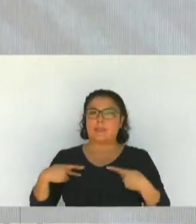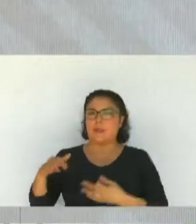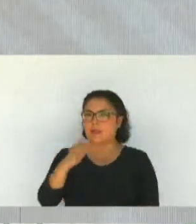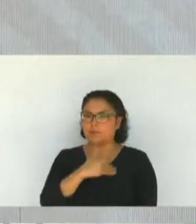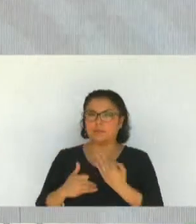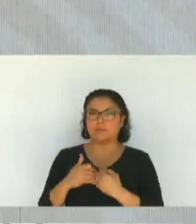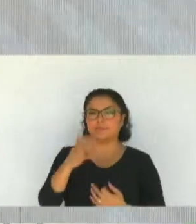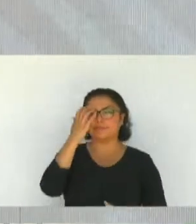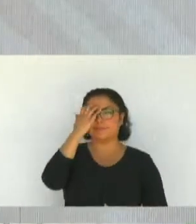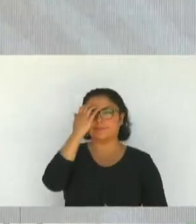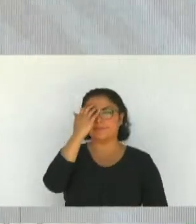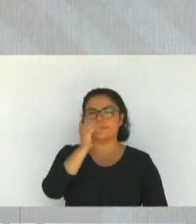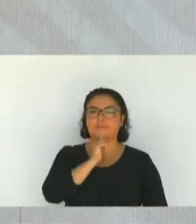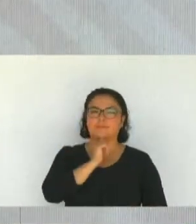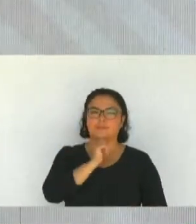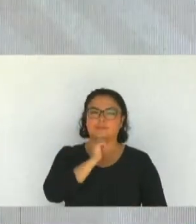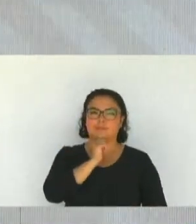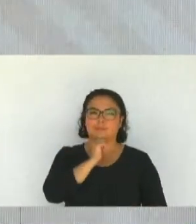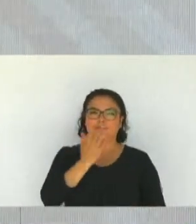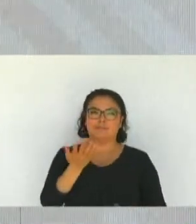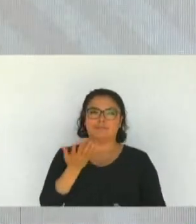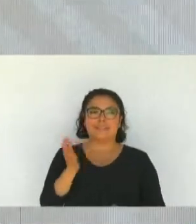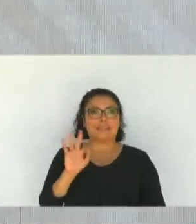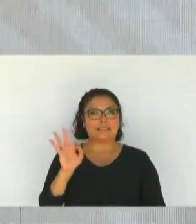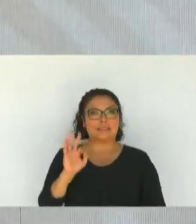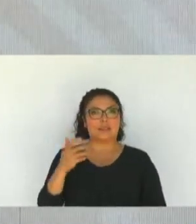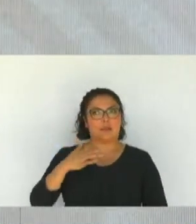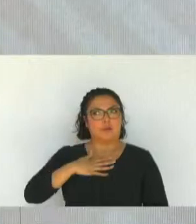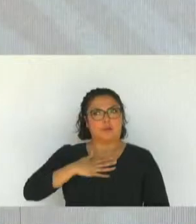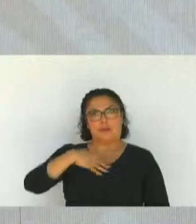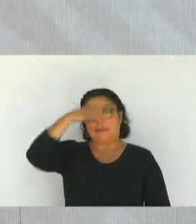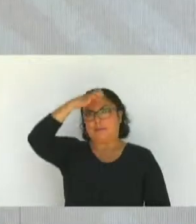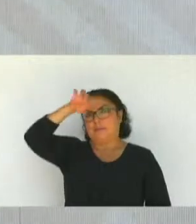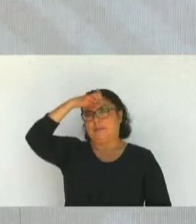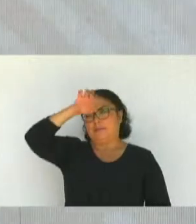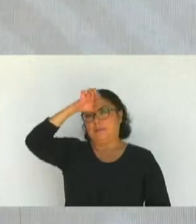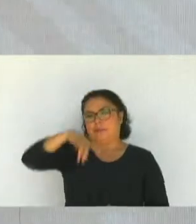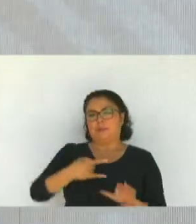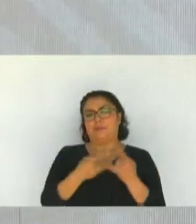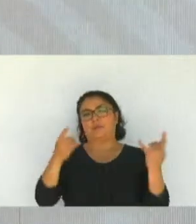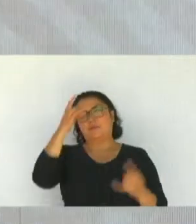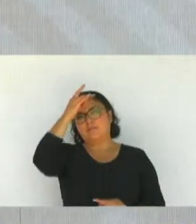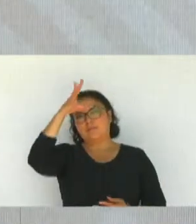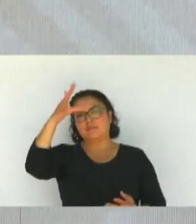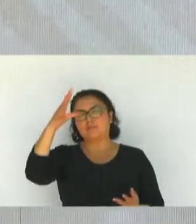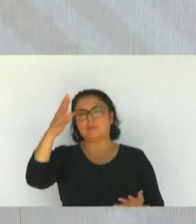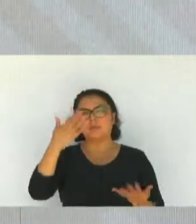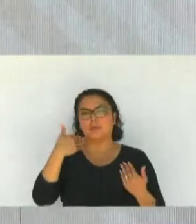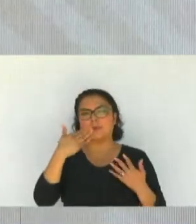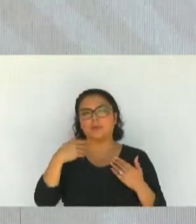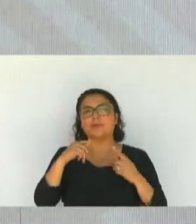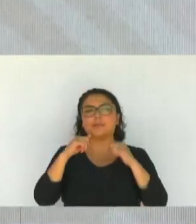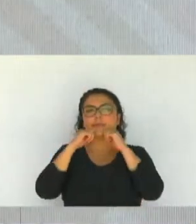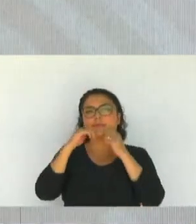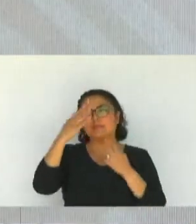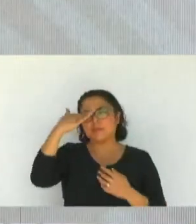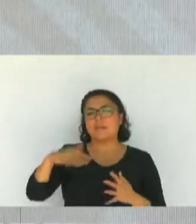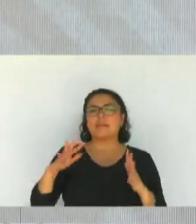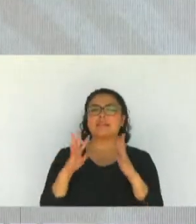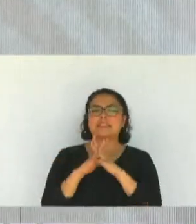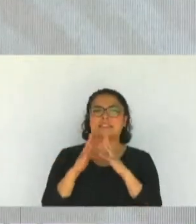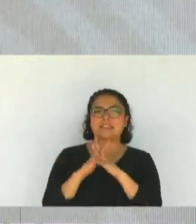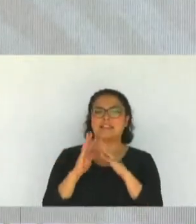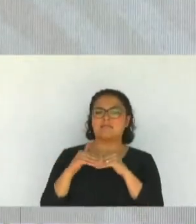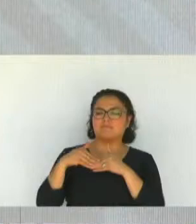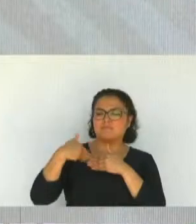nosotros, aunque no seamos expertos en historia, sabemos que el sufrimiento de la guerra ha